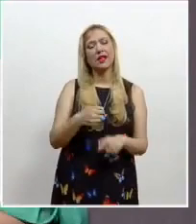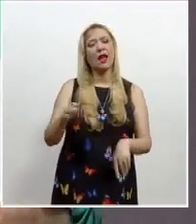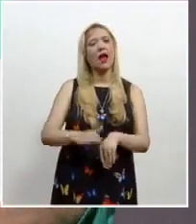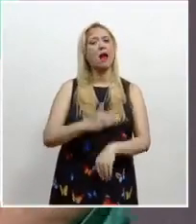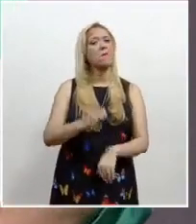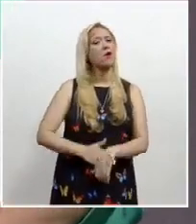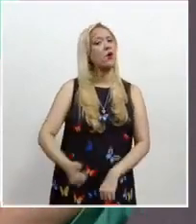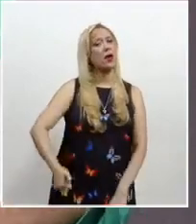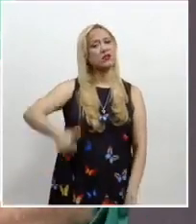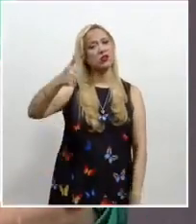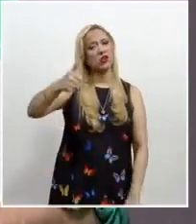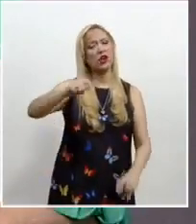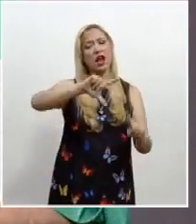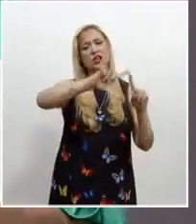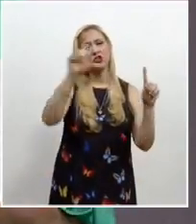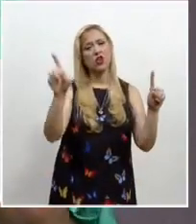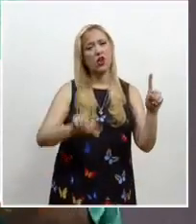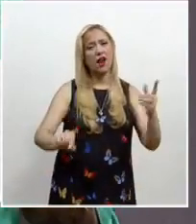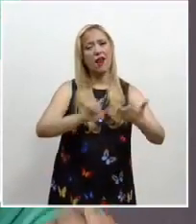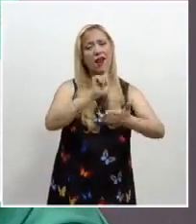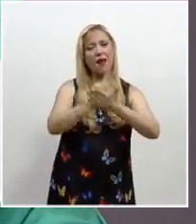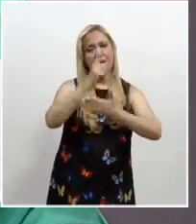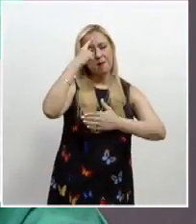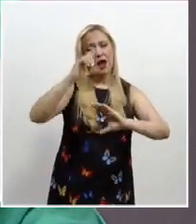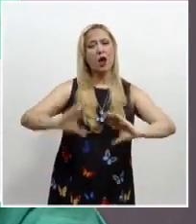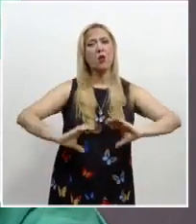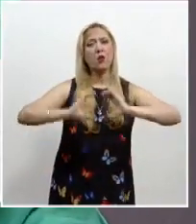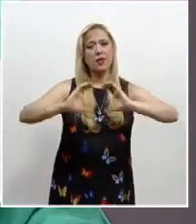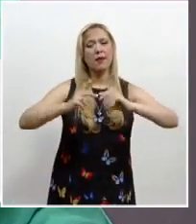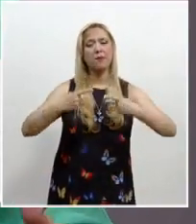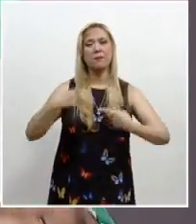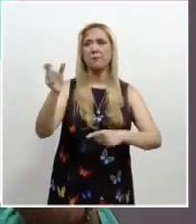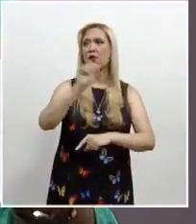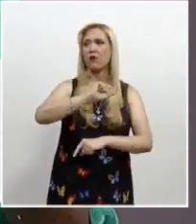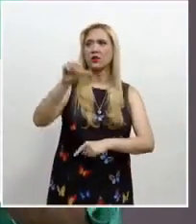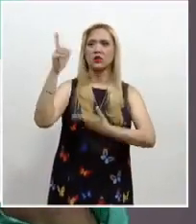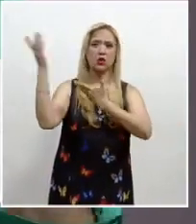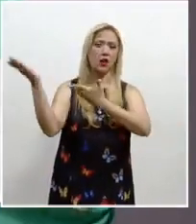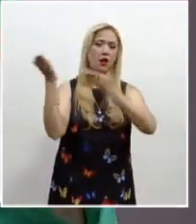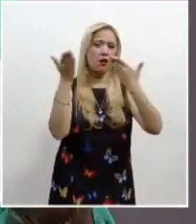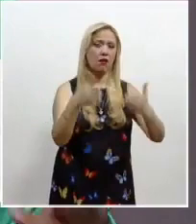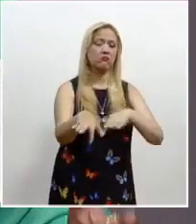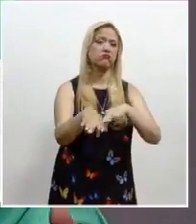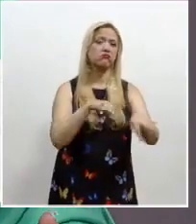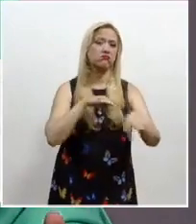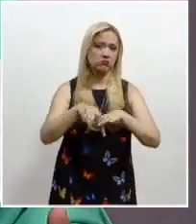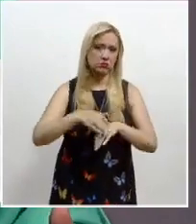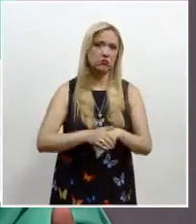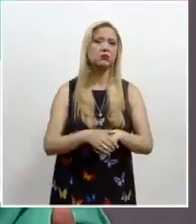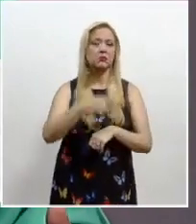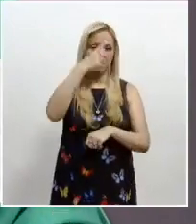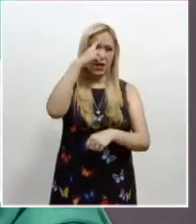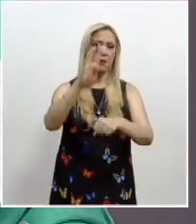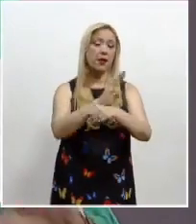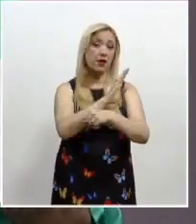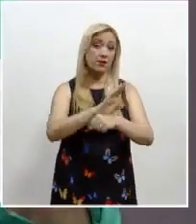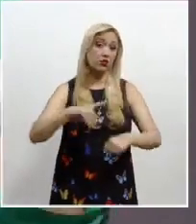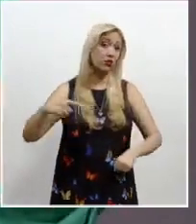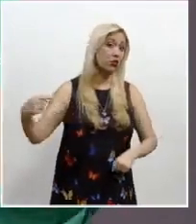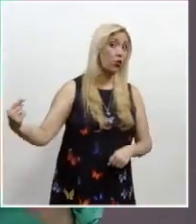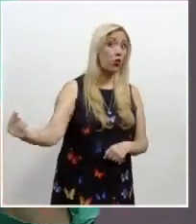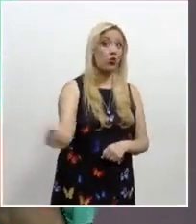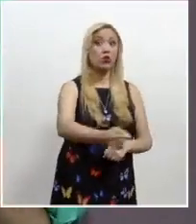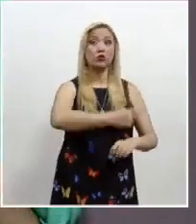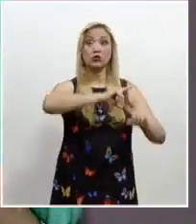aprobación de este Sistema Nacional de Cuidados. ¿Por qué? Porque es un bien para el país,